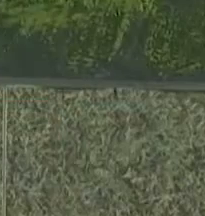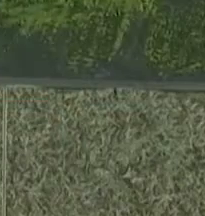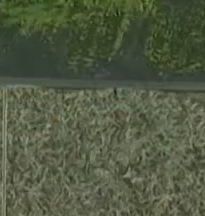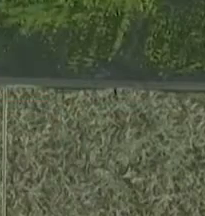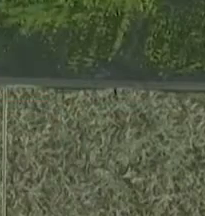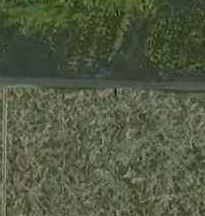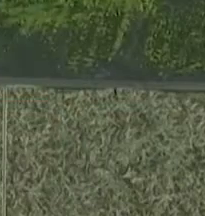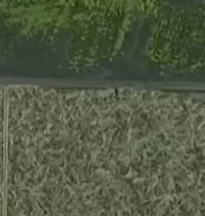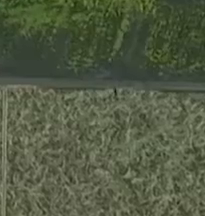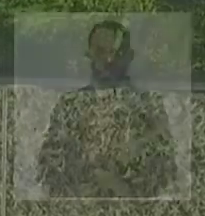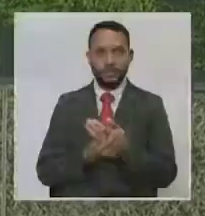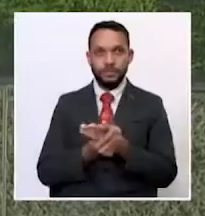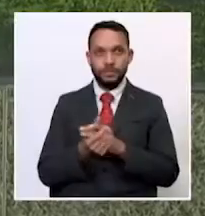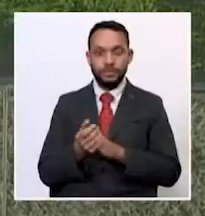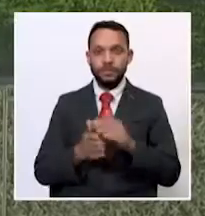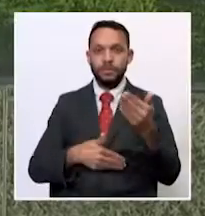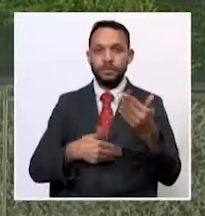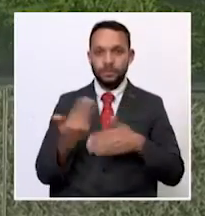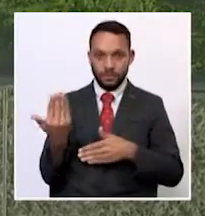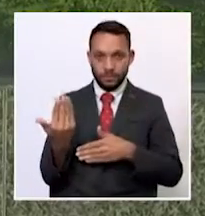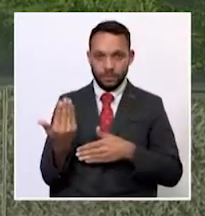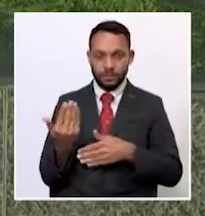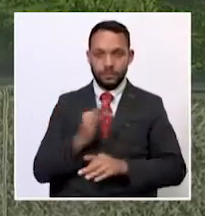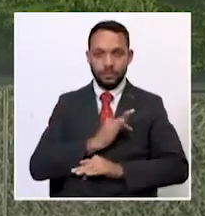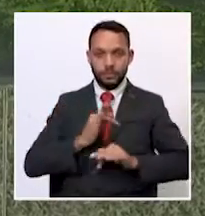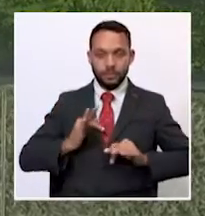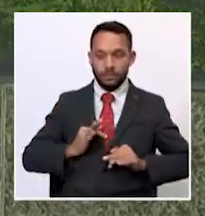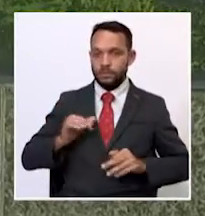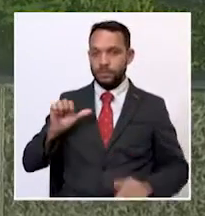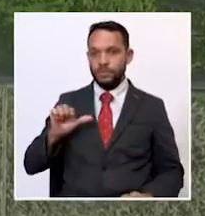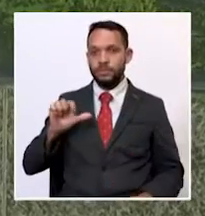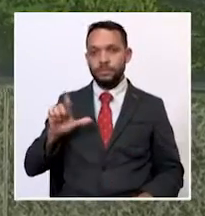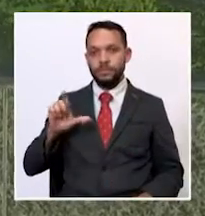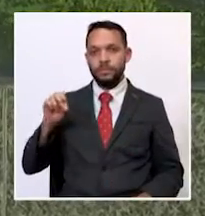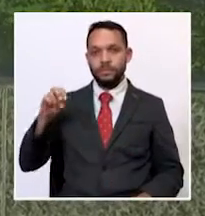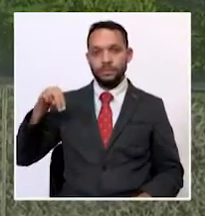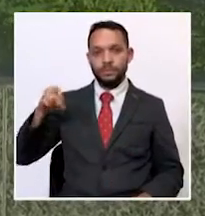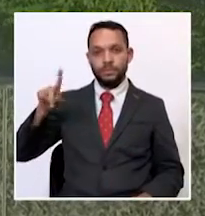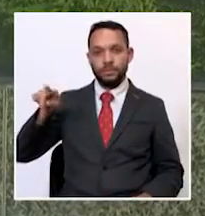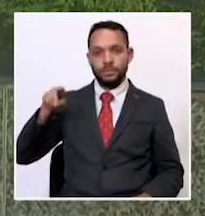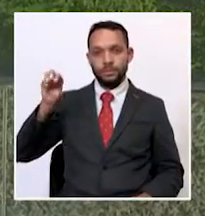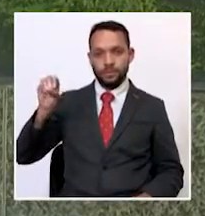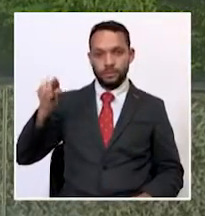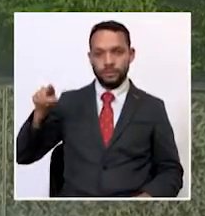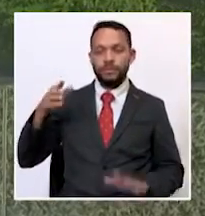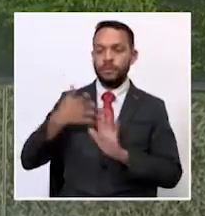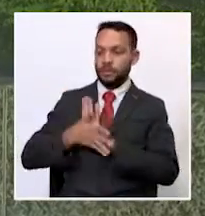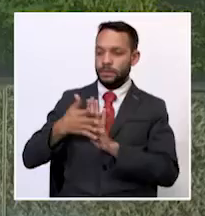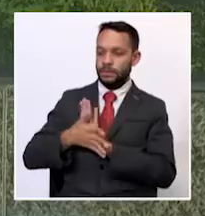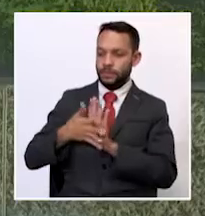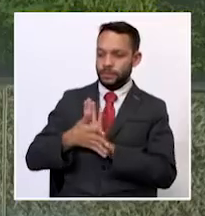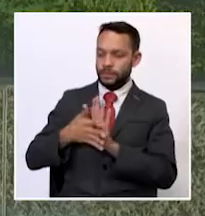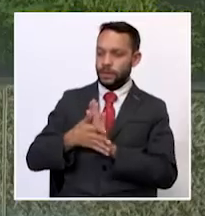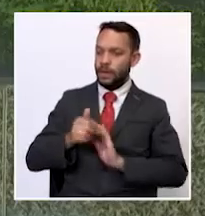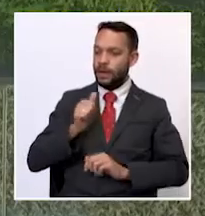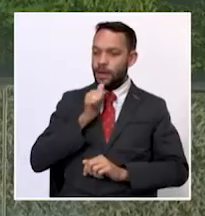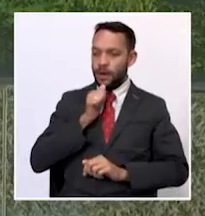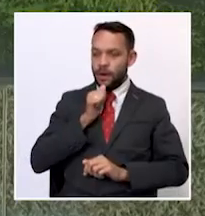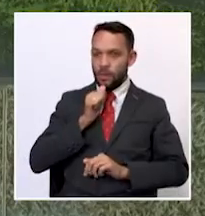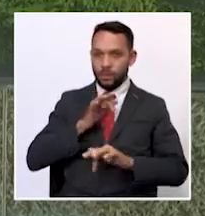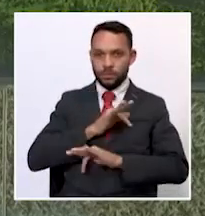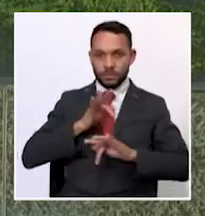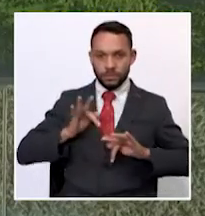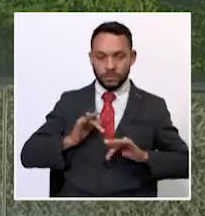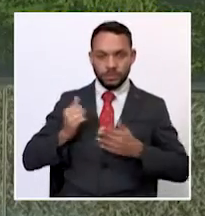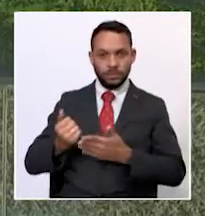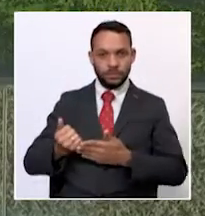Vamos a empezar esta terapia, vamos con el doctor Alonso Cárdenas que nos explique un poco todo este concepto de la hidrología y de la